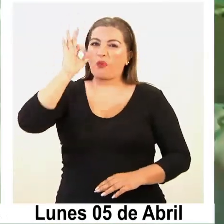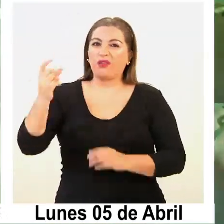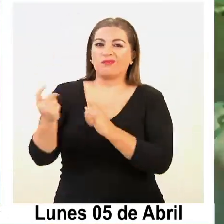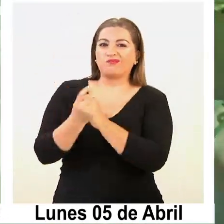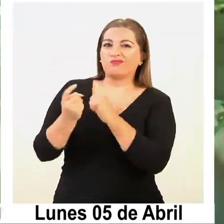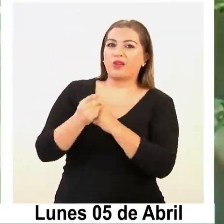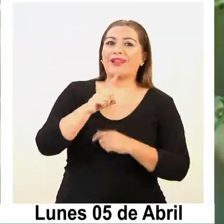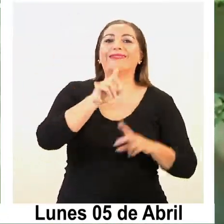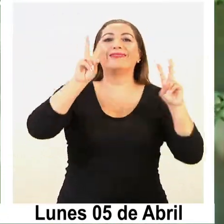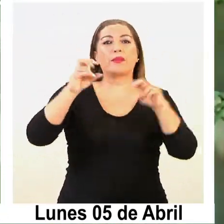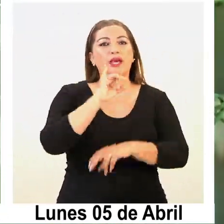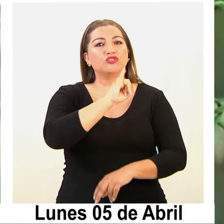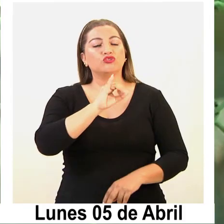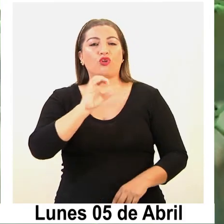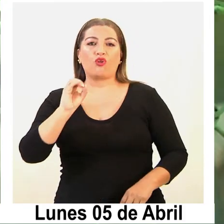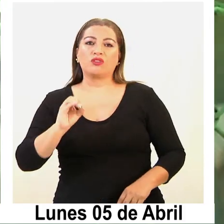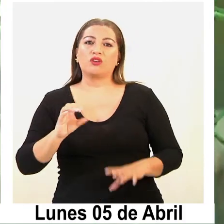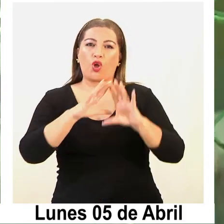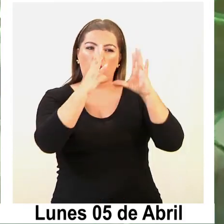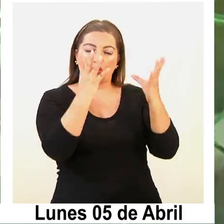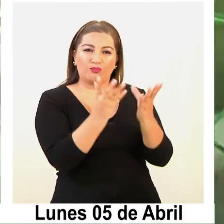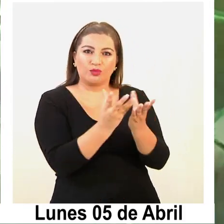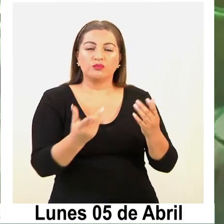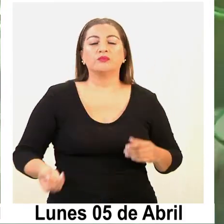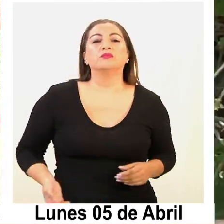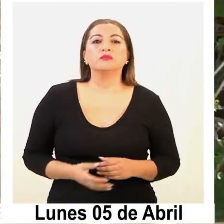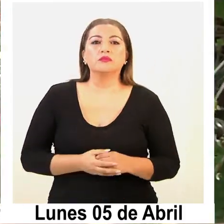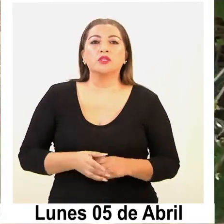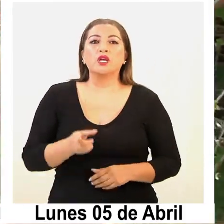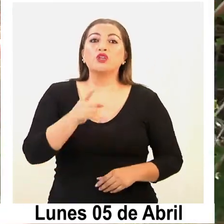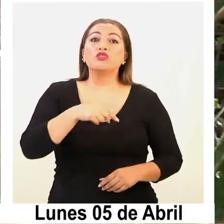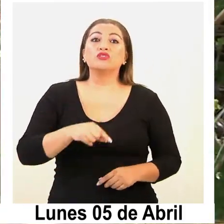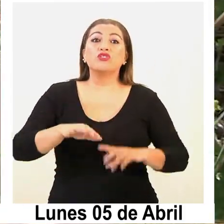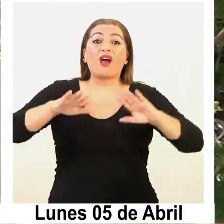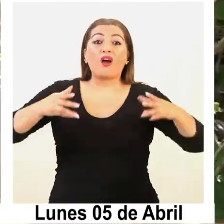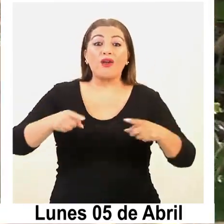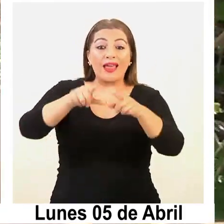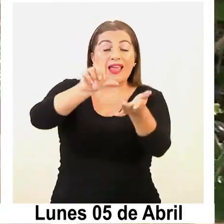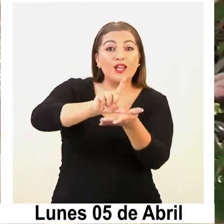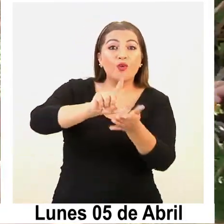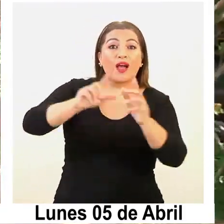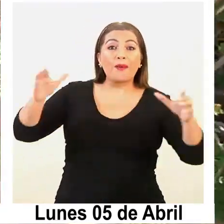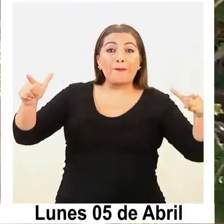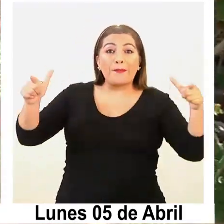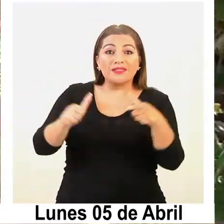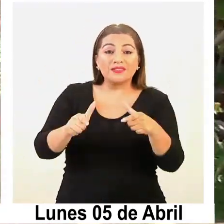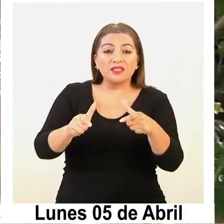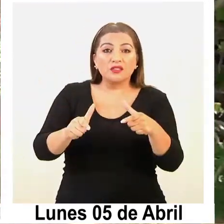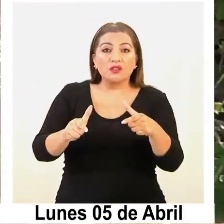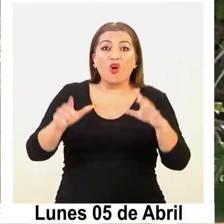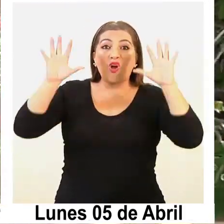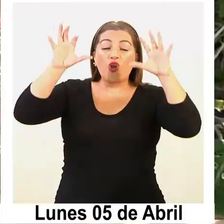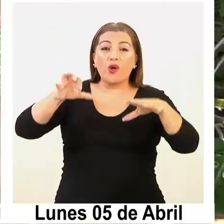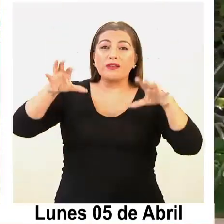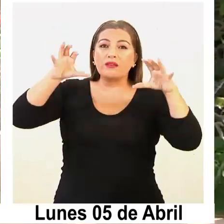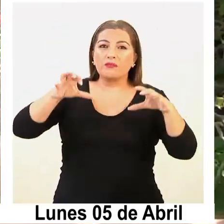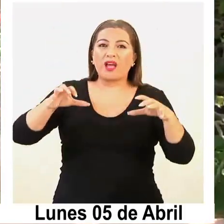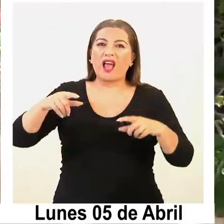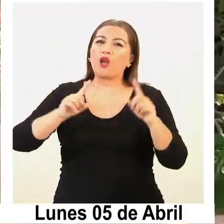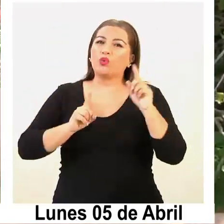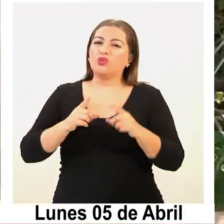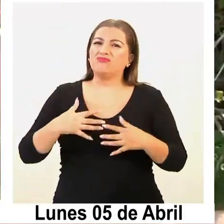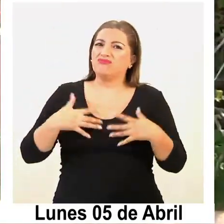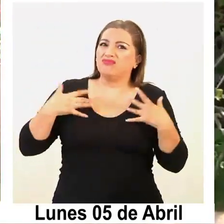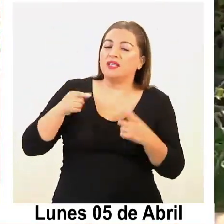los zoológicos en todo el mundo. Como hicimos la reducción, pedimos el traslado de esos animales que son un poco más